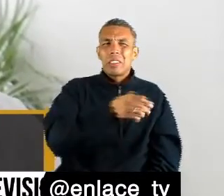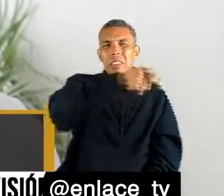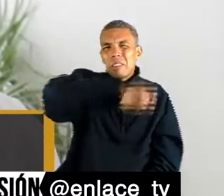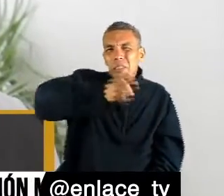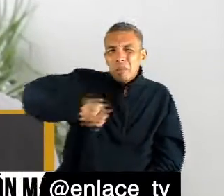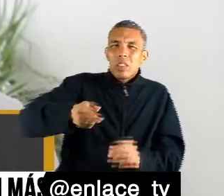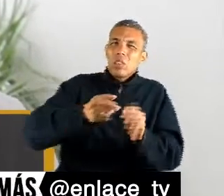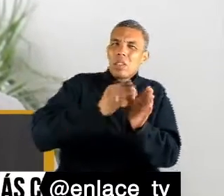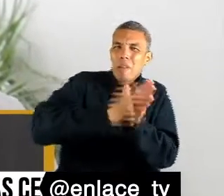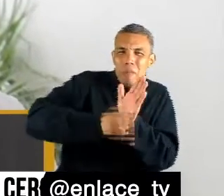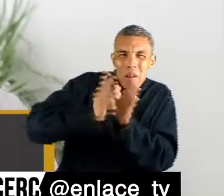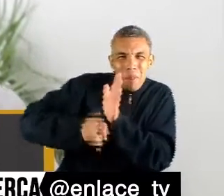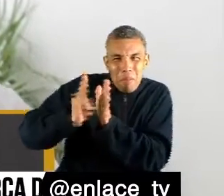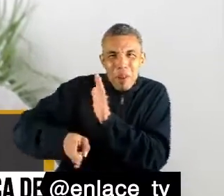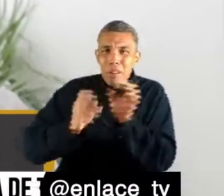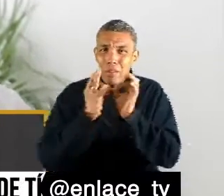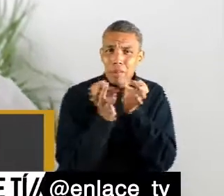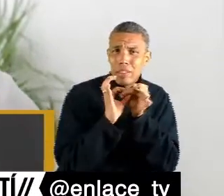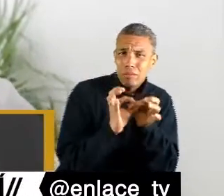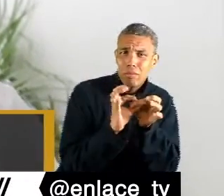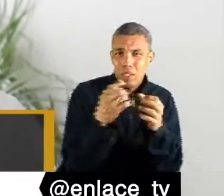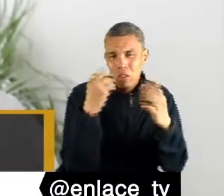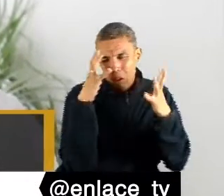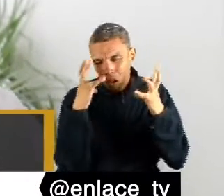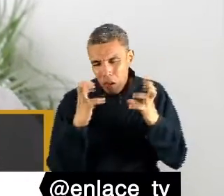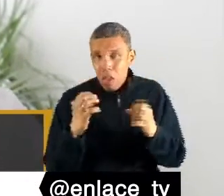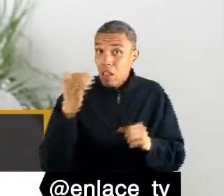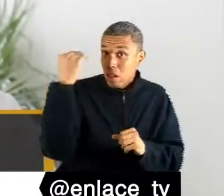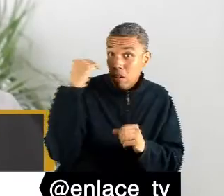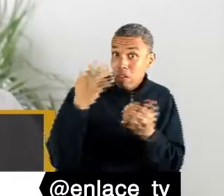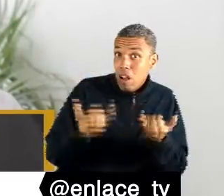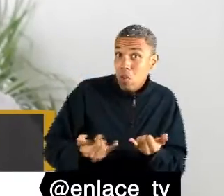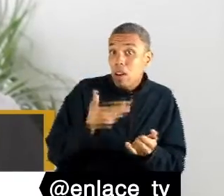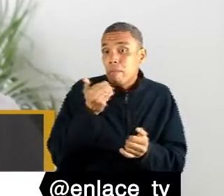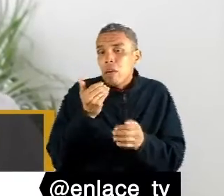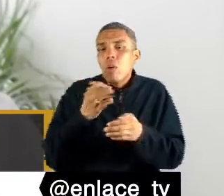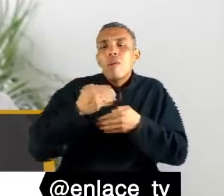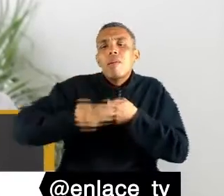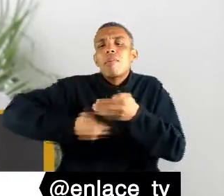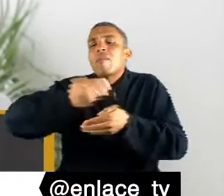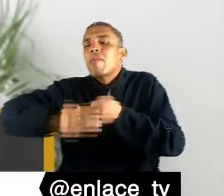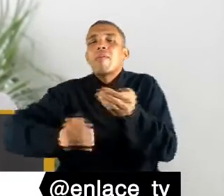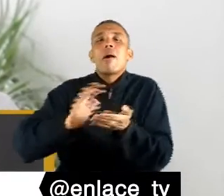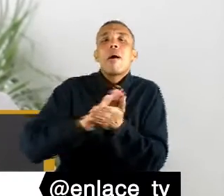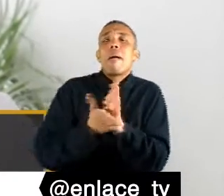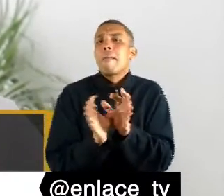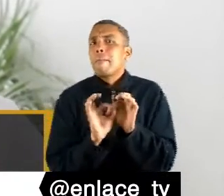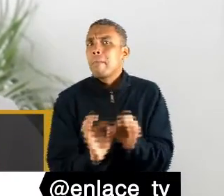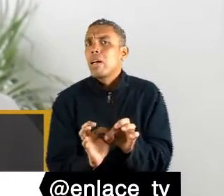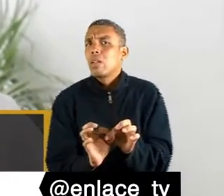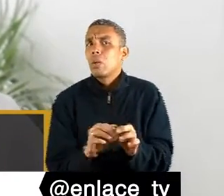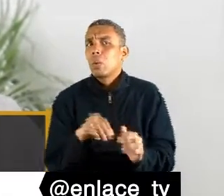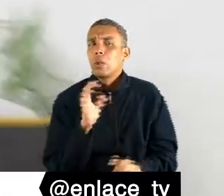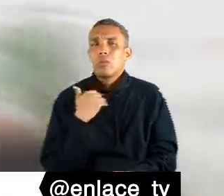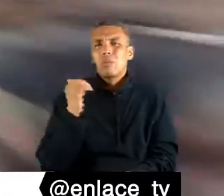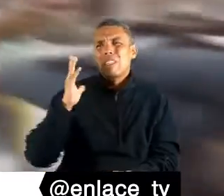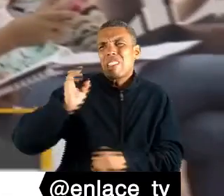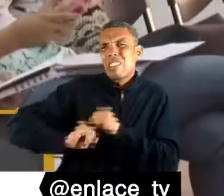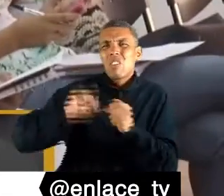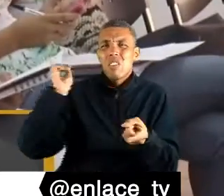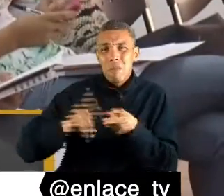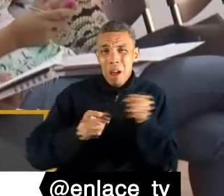interesarse por el posacuerdo, por el posconflicto y por el momento histórico que está viviendo Colombia y que es justamente la culminación de esas más de 5 décadas de conflicto